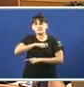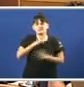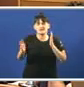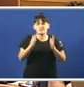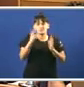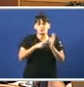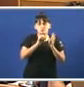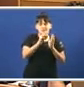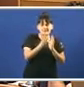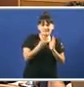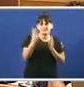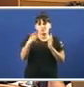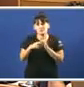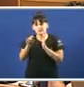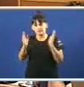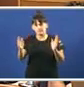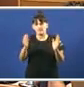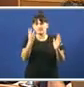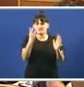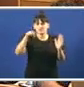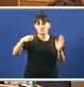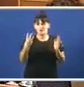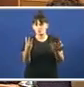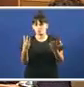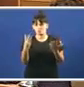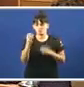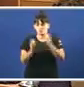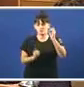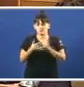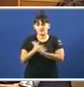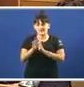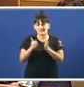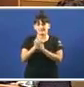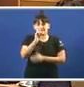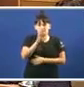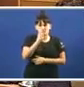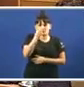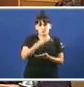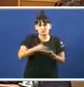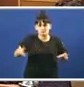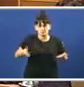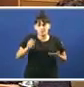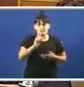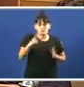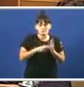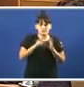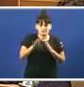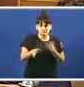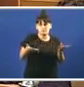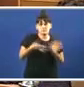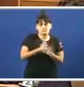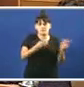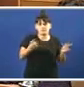2003-2015, con 3,8%, chegando a unha tasa de 14 por un millón no ano 2015. Resulta